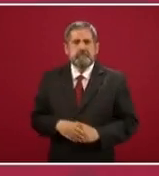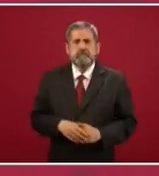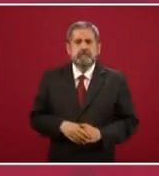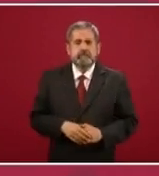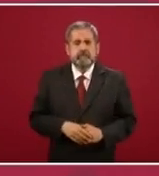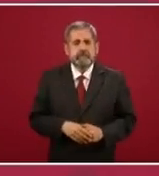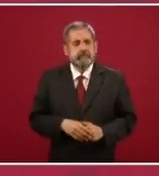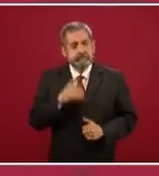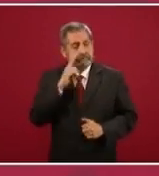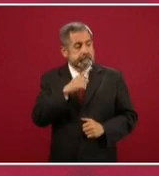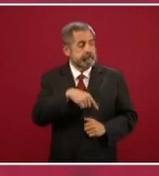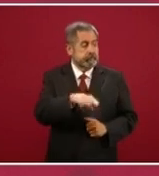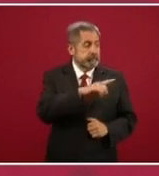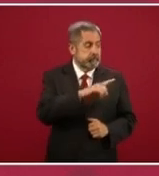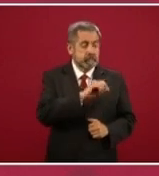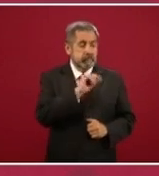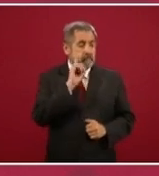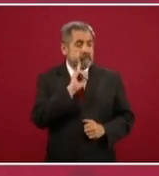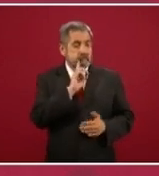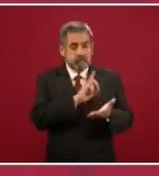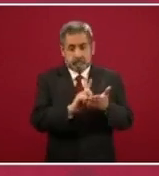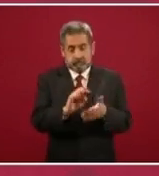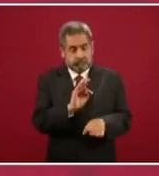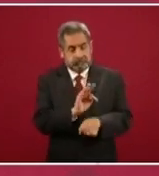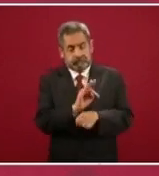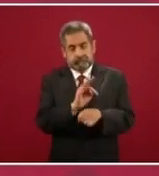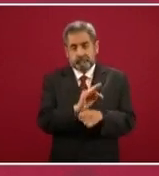en defensa de los derechos de las mujeres.